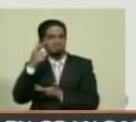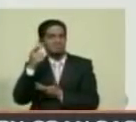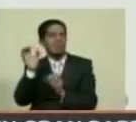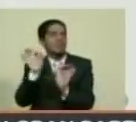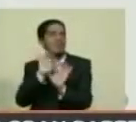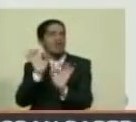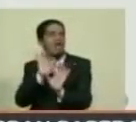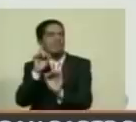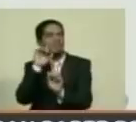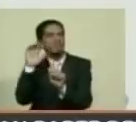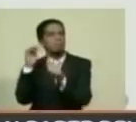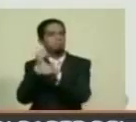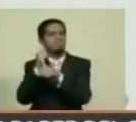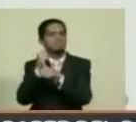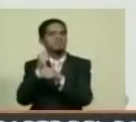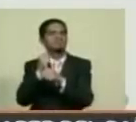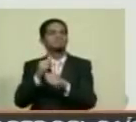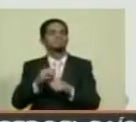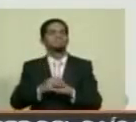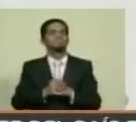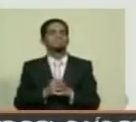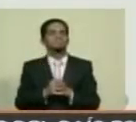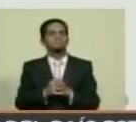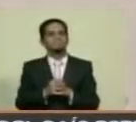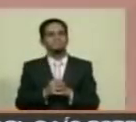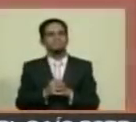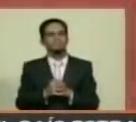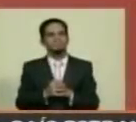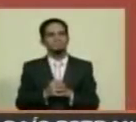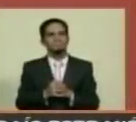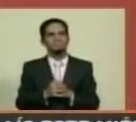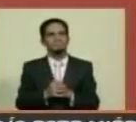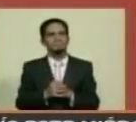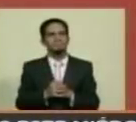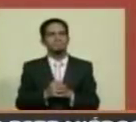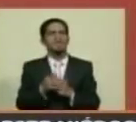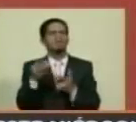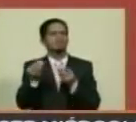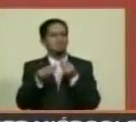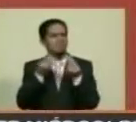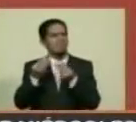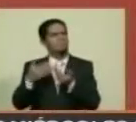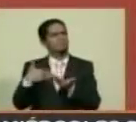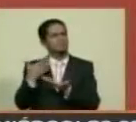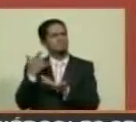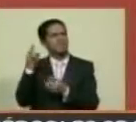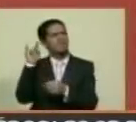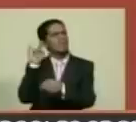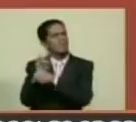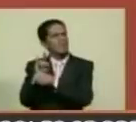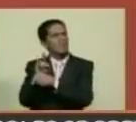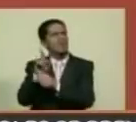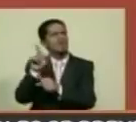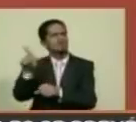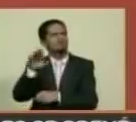retiro en Venezuela. ¿Cómo es posible que traicione a sus propios compañeros de